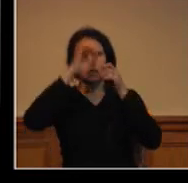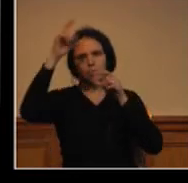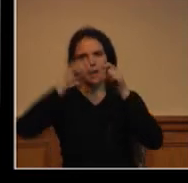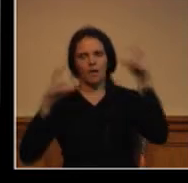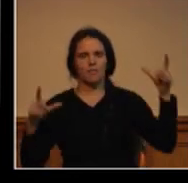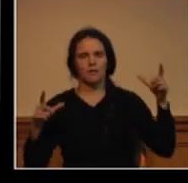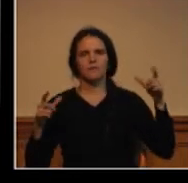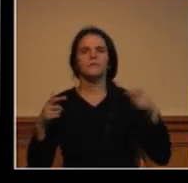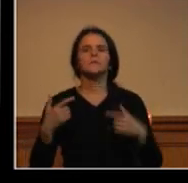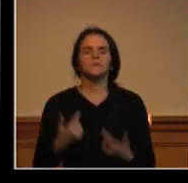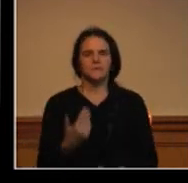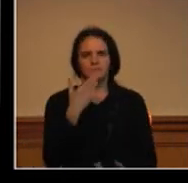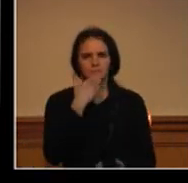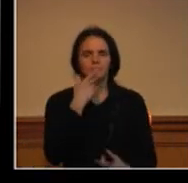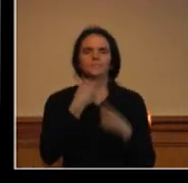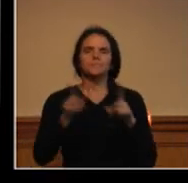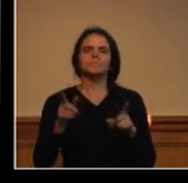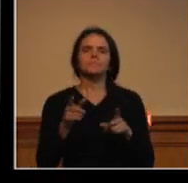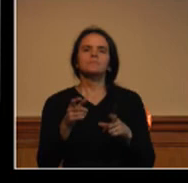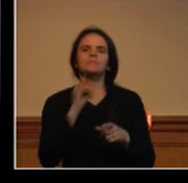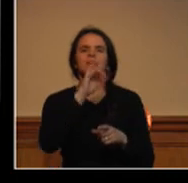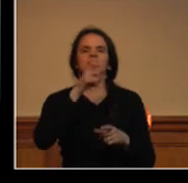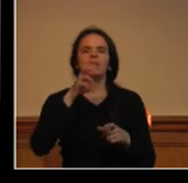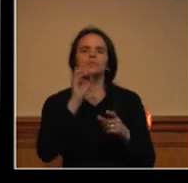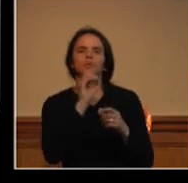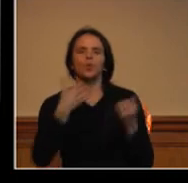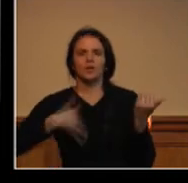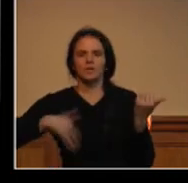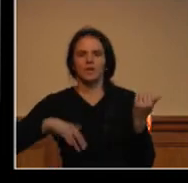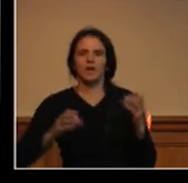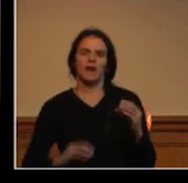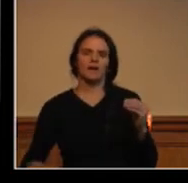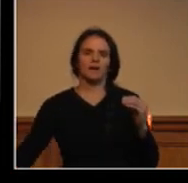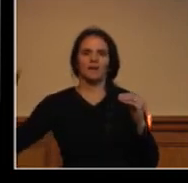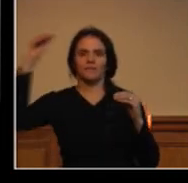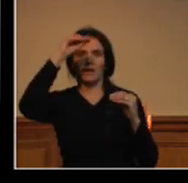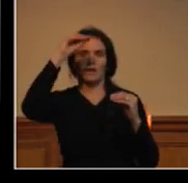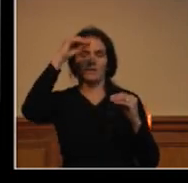También podemos llevar, por ejemplo, Ignacio o guitarra hacia la sección superior de la